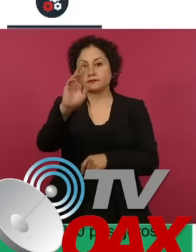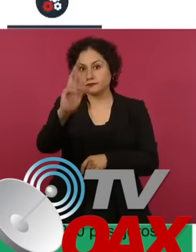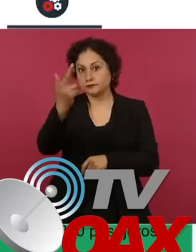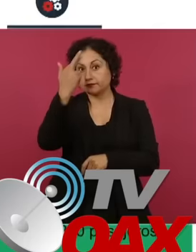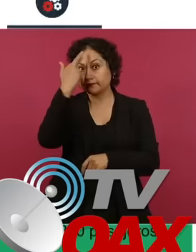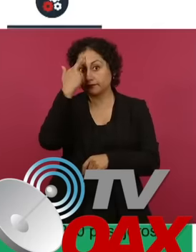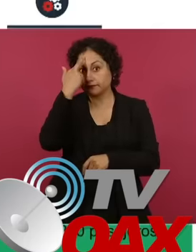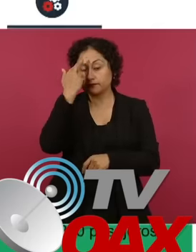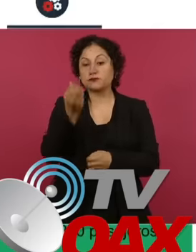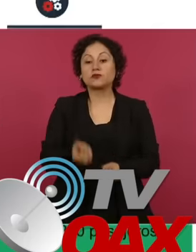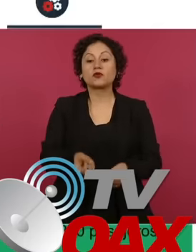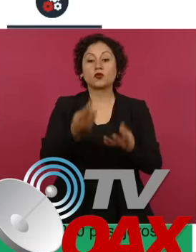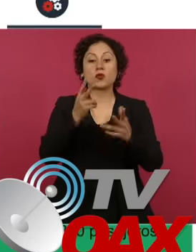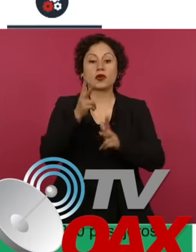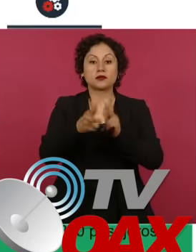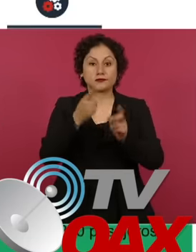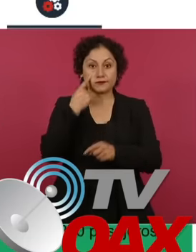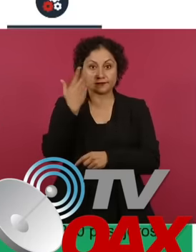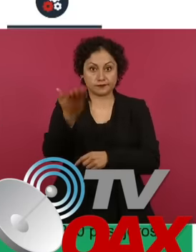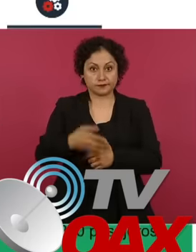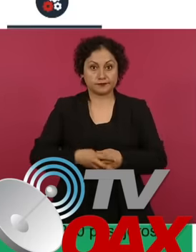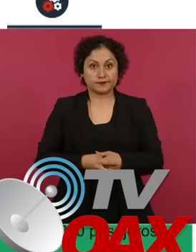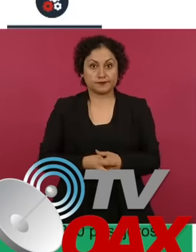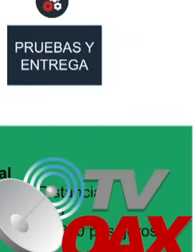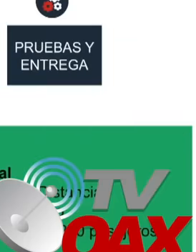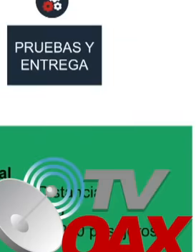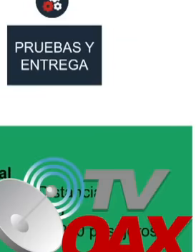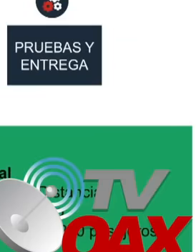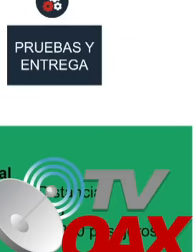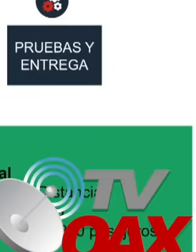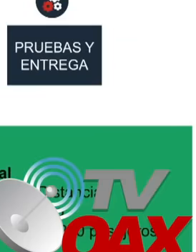son. Son 31 trenes estándar,